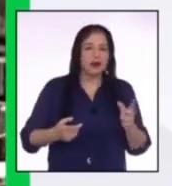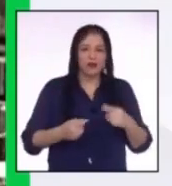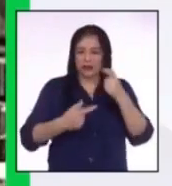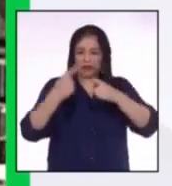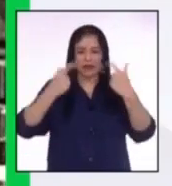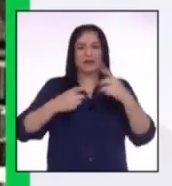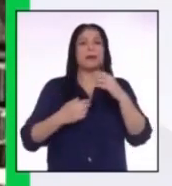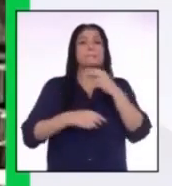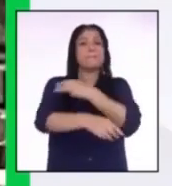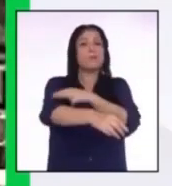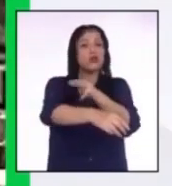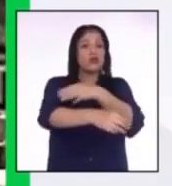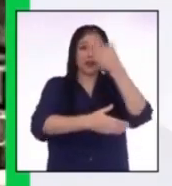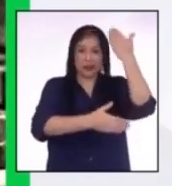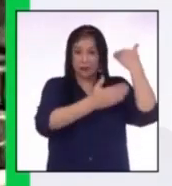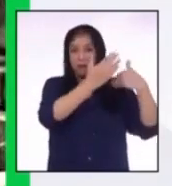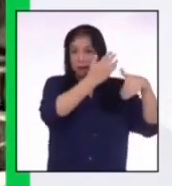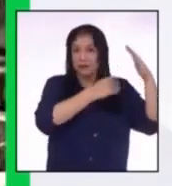visitantes